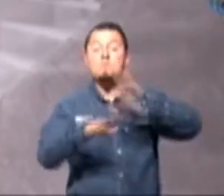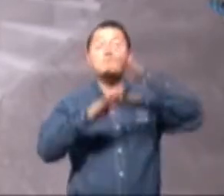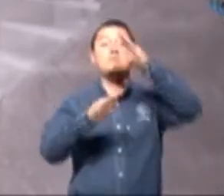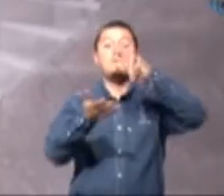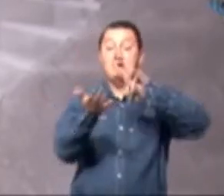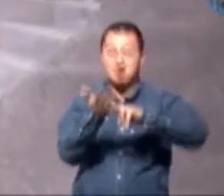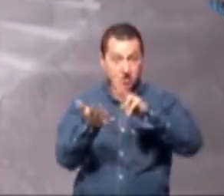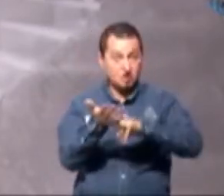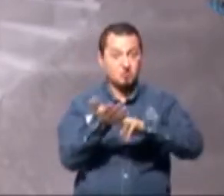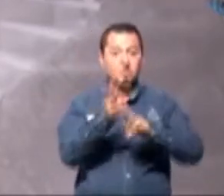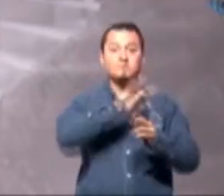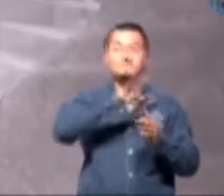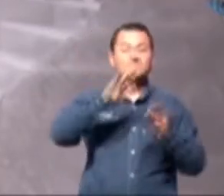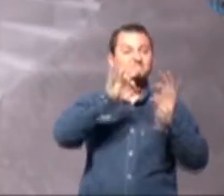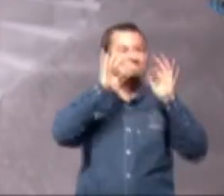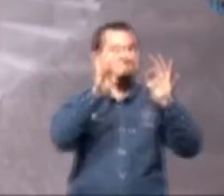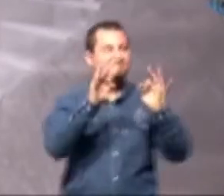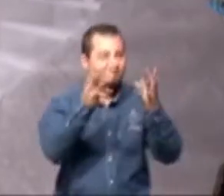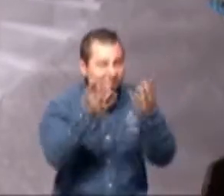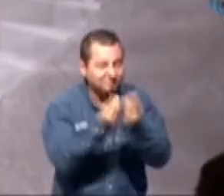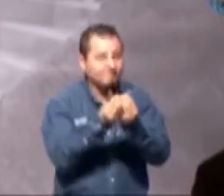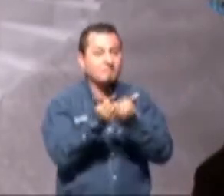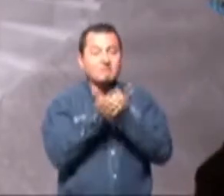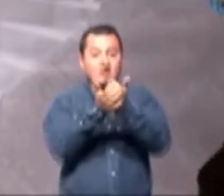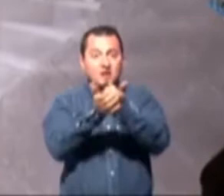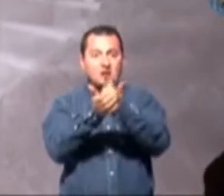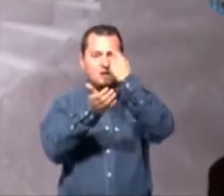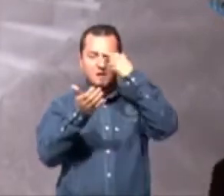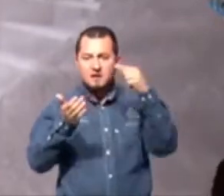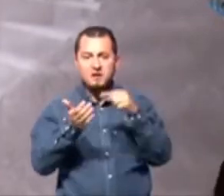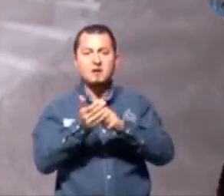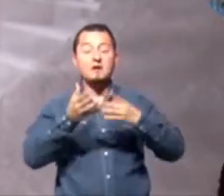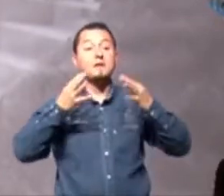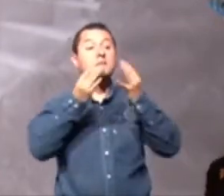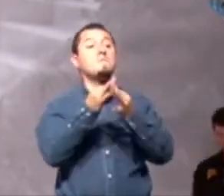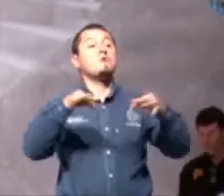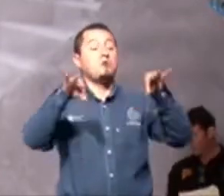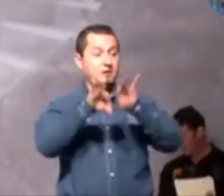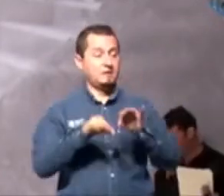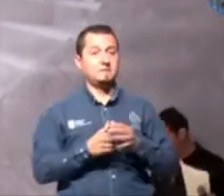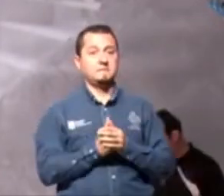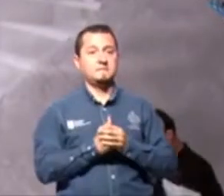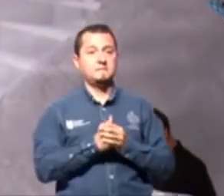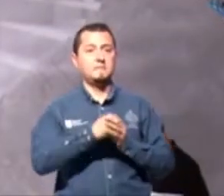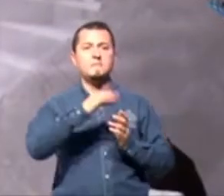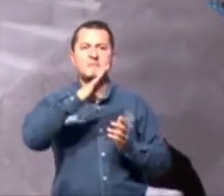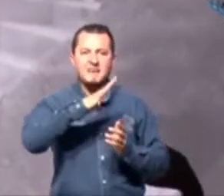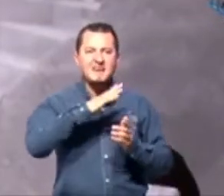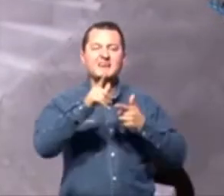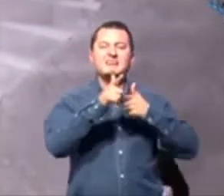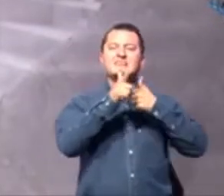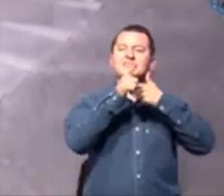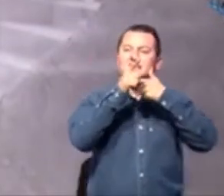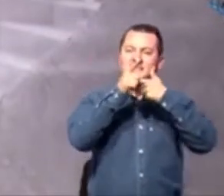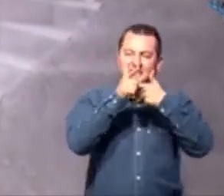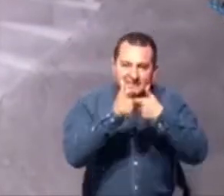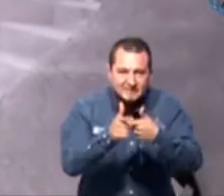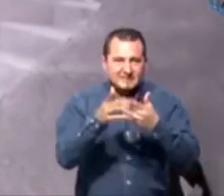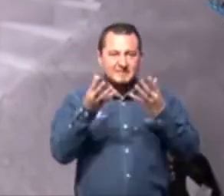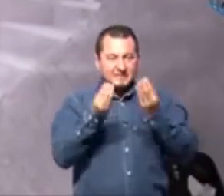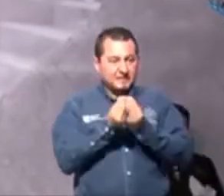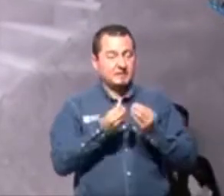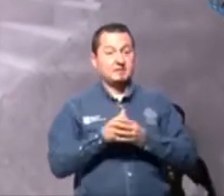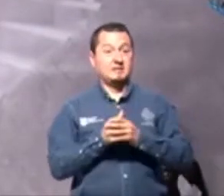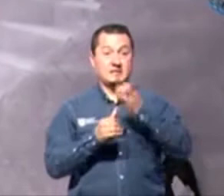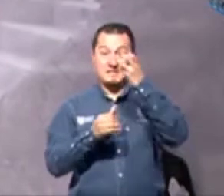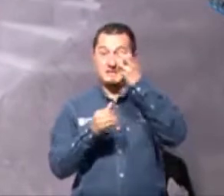el fin de semana, el Ayuntamiento Tapatío distribuyó ya 24,000 apoyos en la actual administración y este año el programa